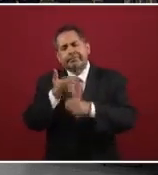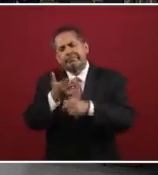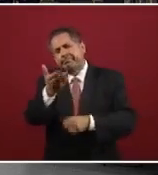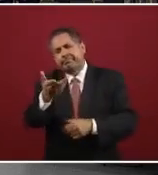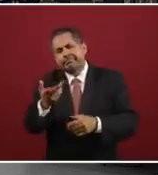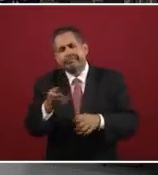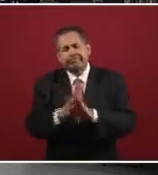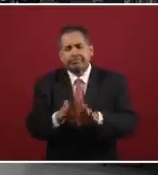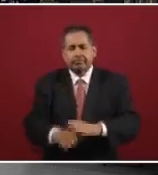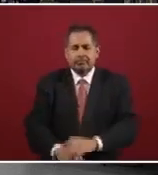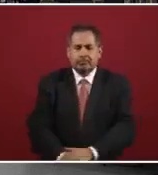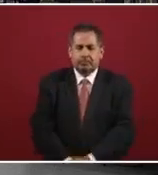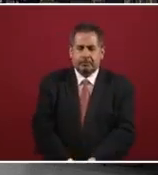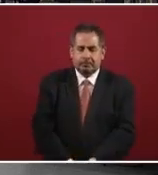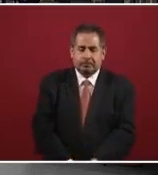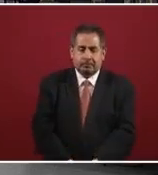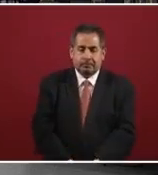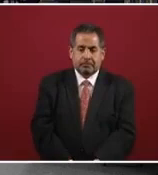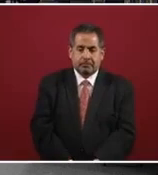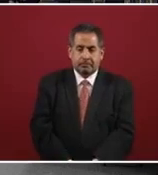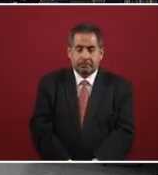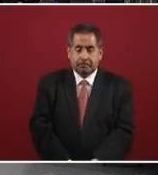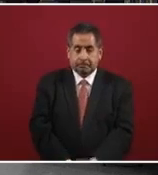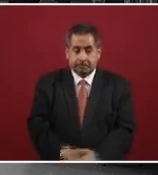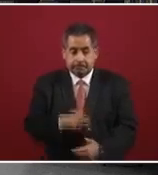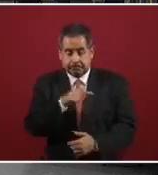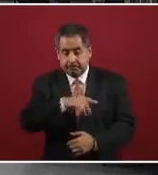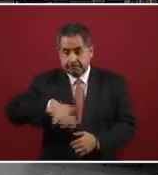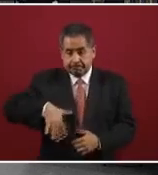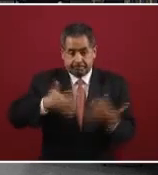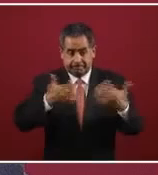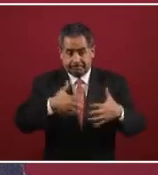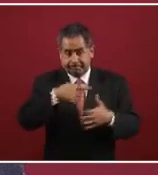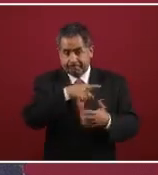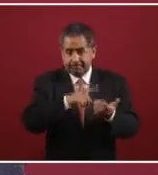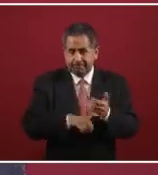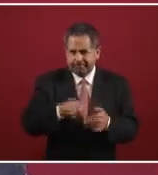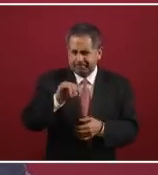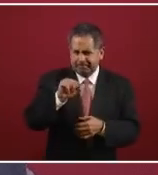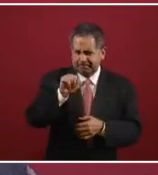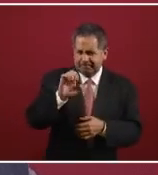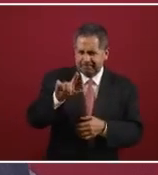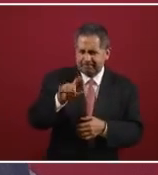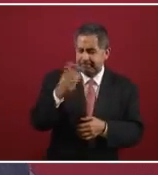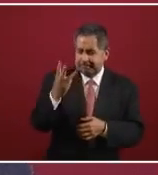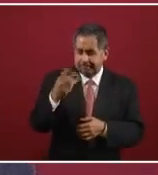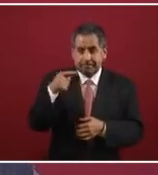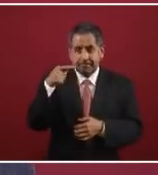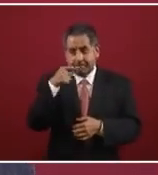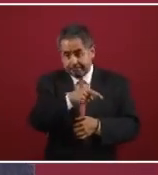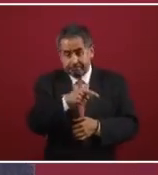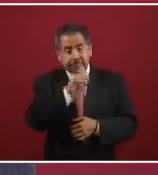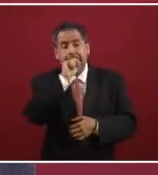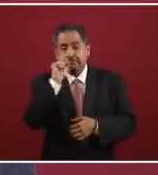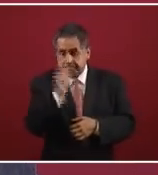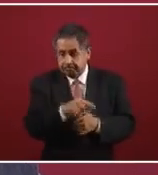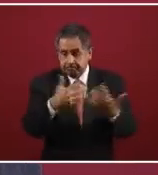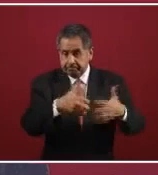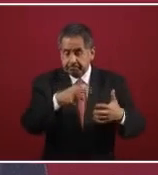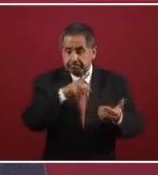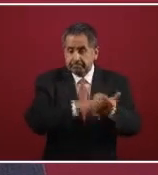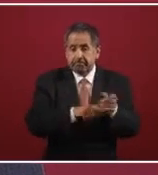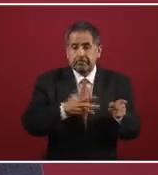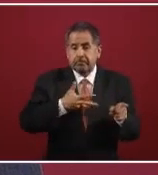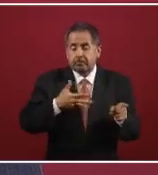profeco la empresa que hemos estado mencionando izabal 3 esa misma empresa